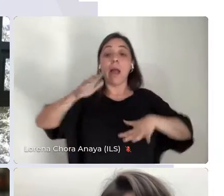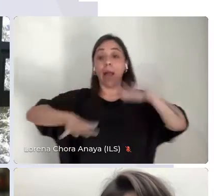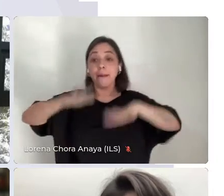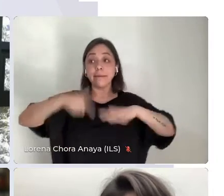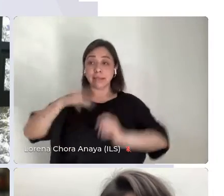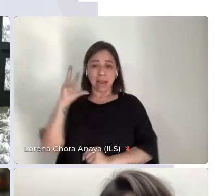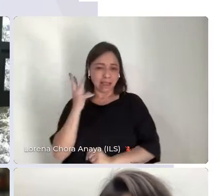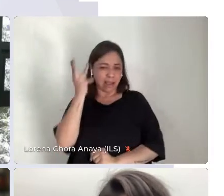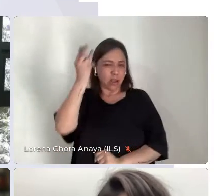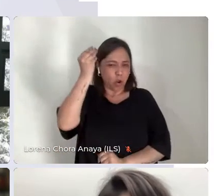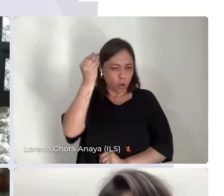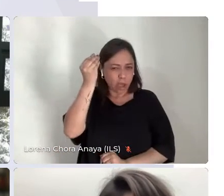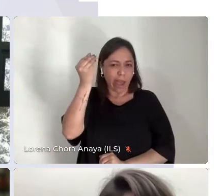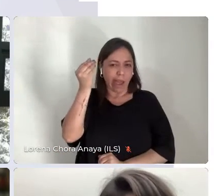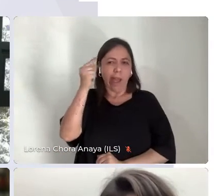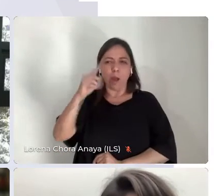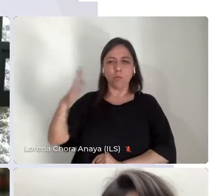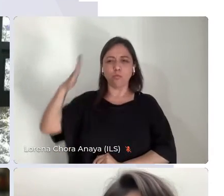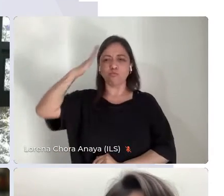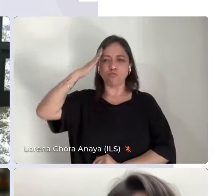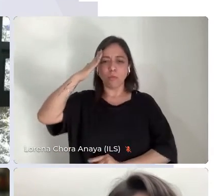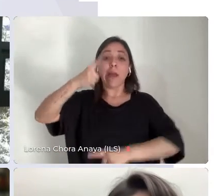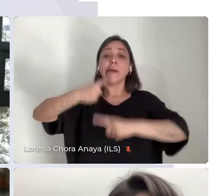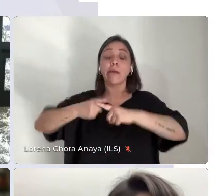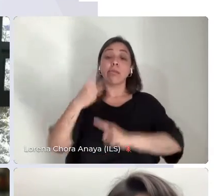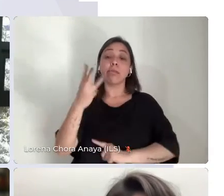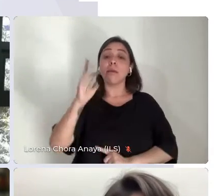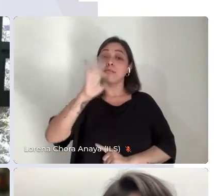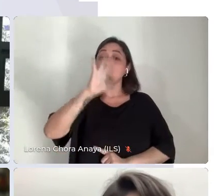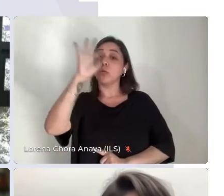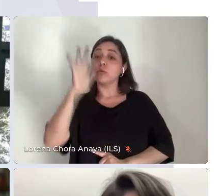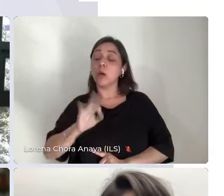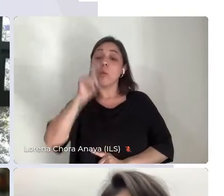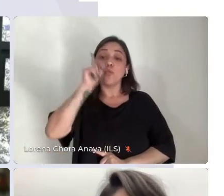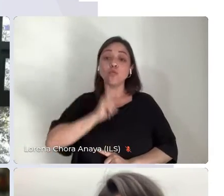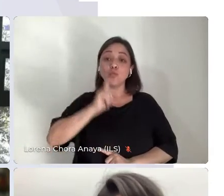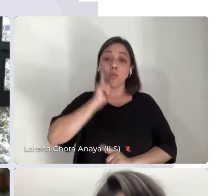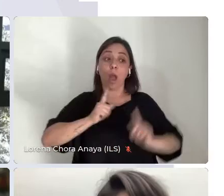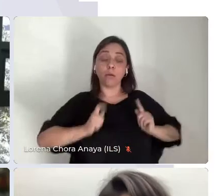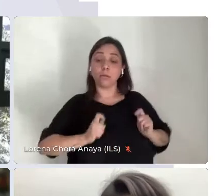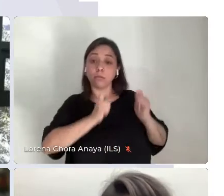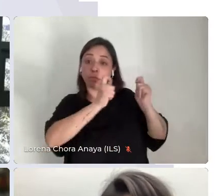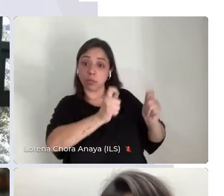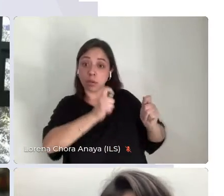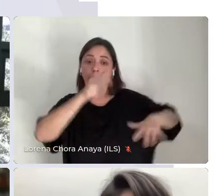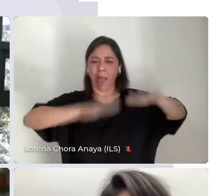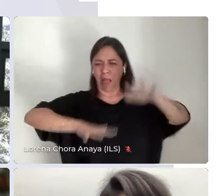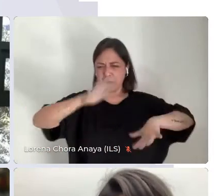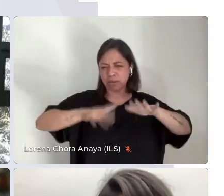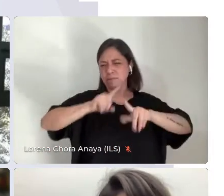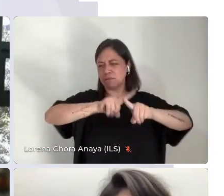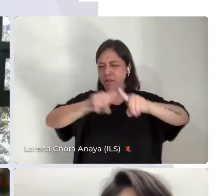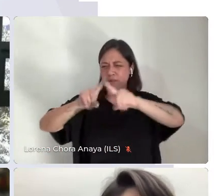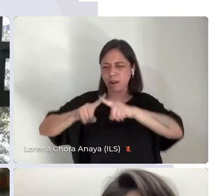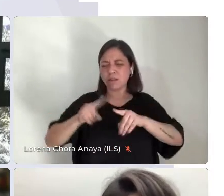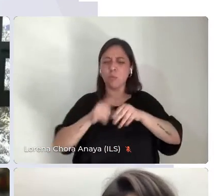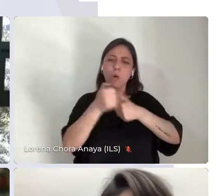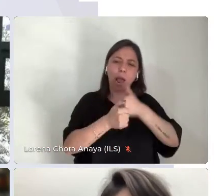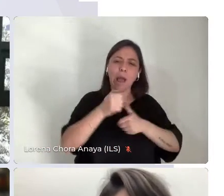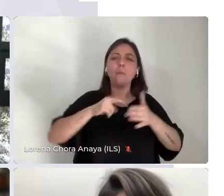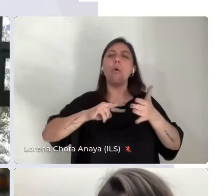solamente 3% es representado por mujeres y que incluso cuando nos vamos a carreras de base que están conectadas con